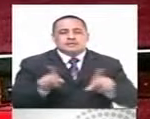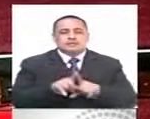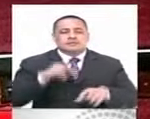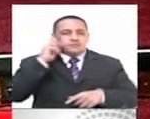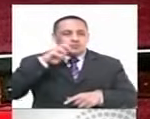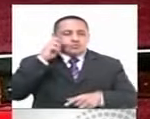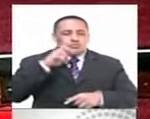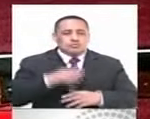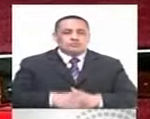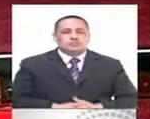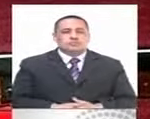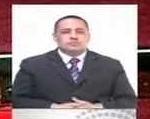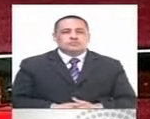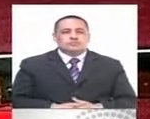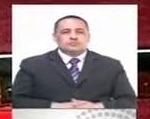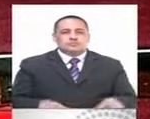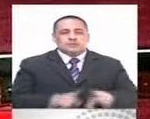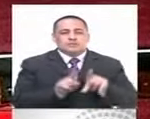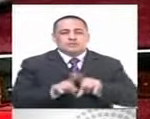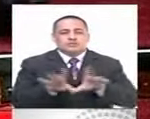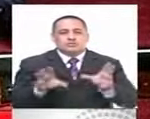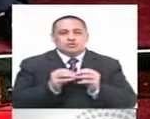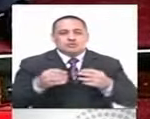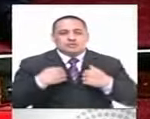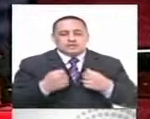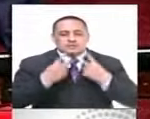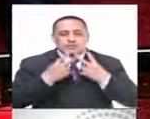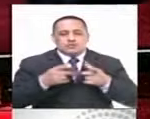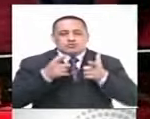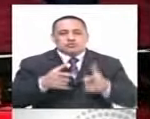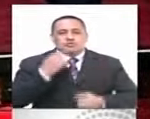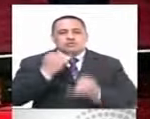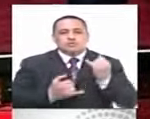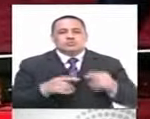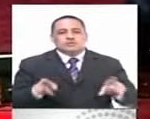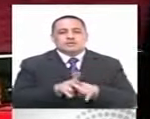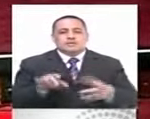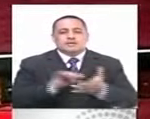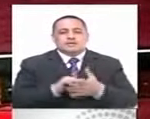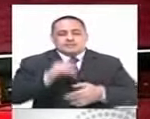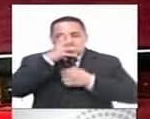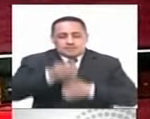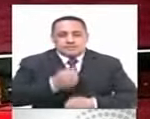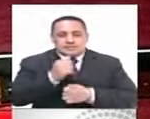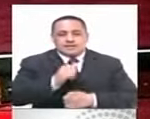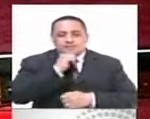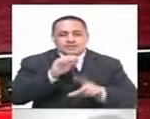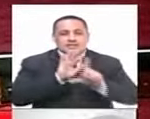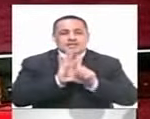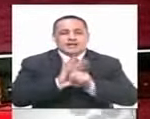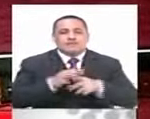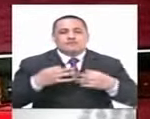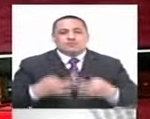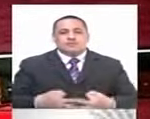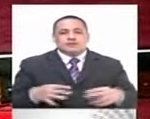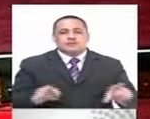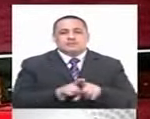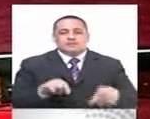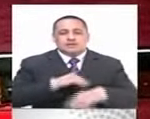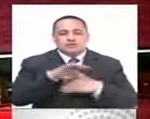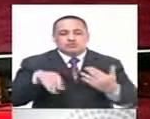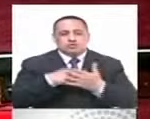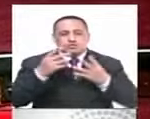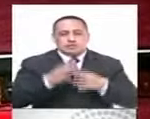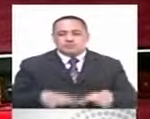Puno. Entonces se tiene que tener control sobre eso. Y por último, el asunto de la minería ilegal e informal. Eso es